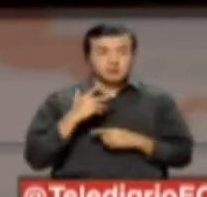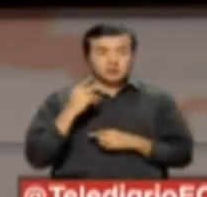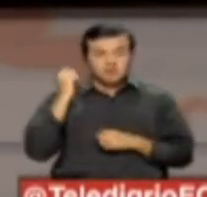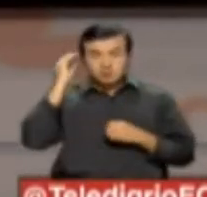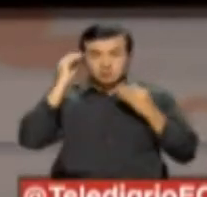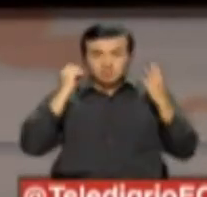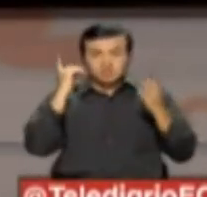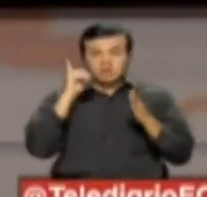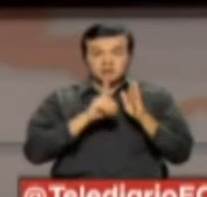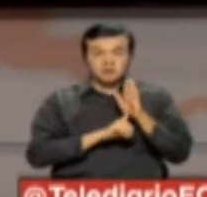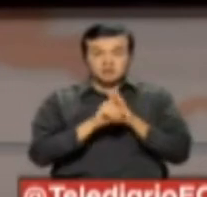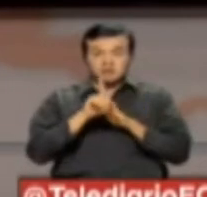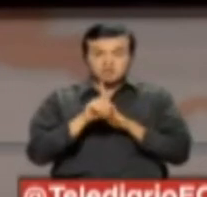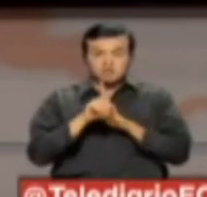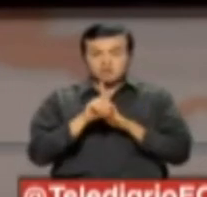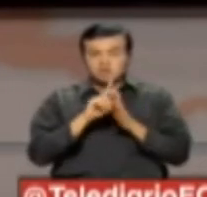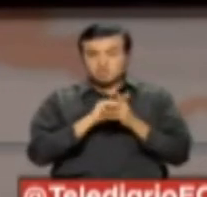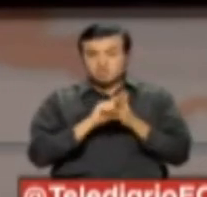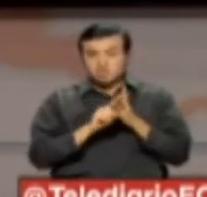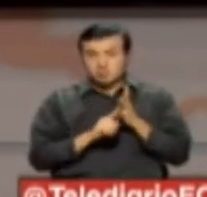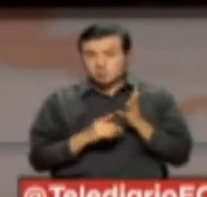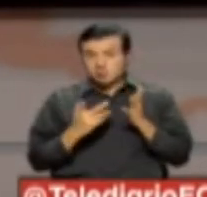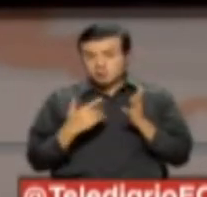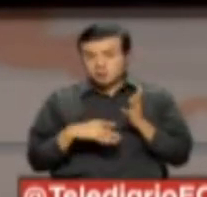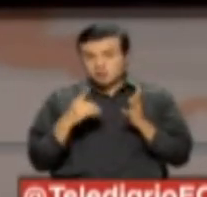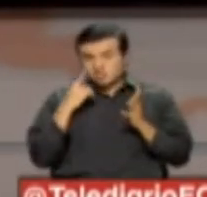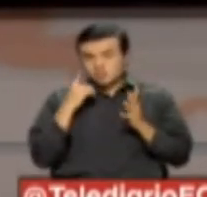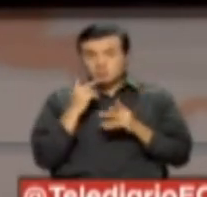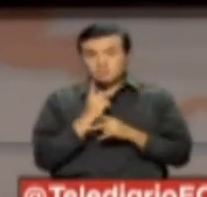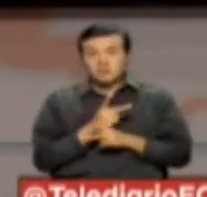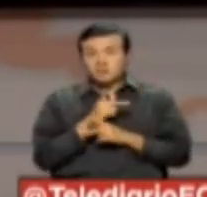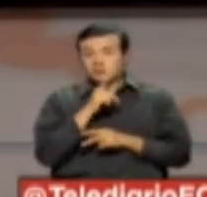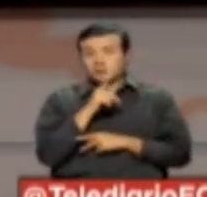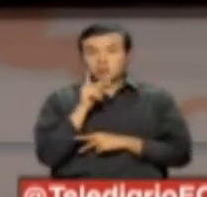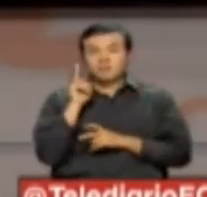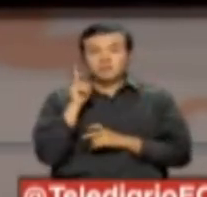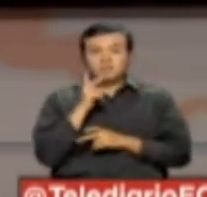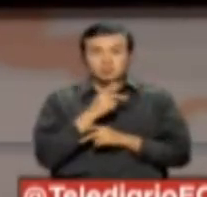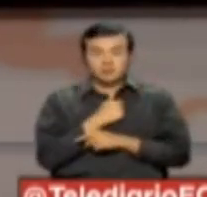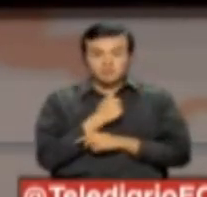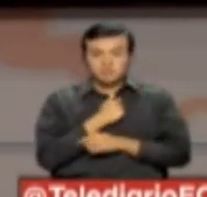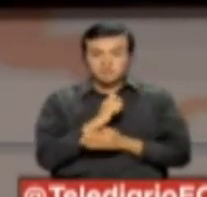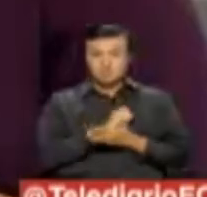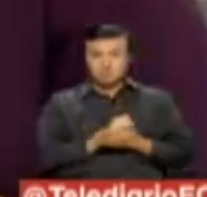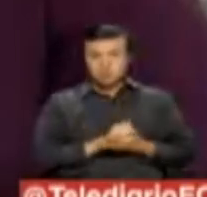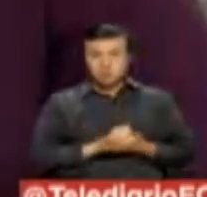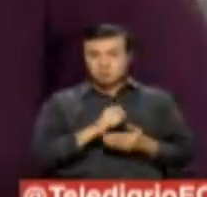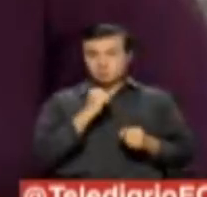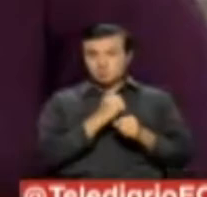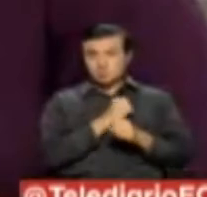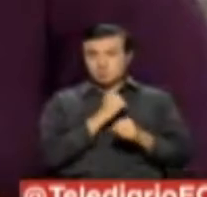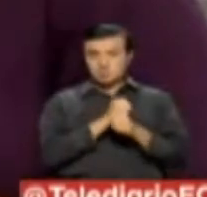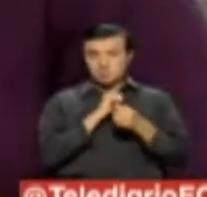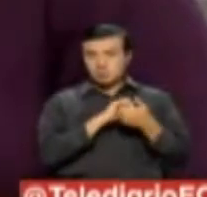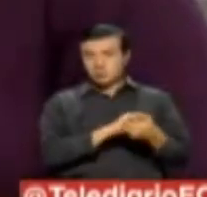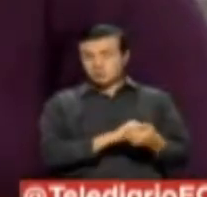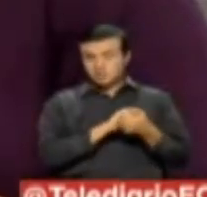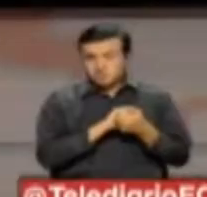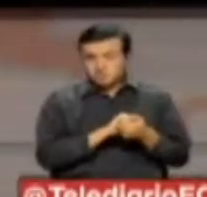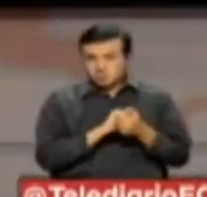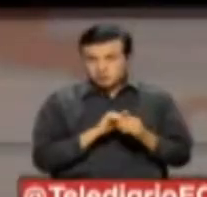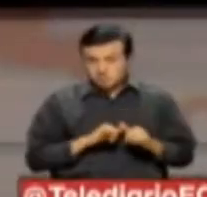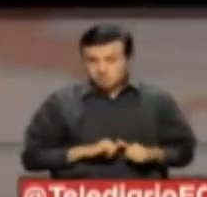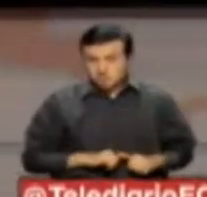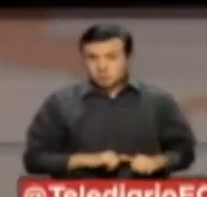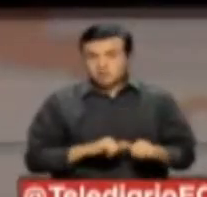permite un desarrollo de activos intangibles que al final de cuentas son protegidos por el ámbito de la producción es un trabajo en conjunto es lo que usted menciona precisamente